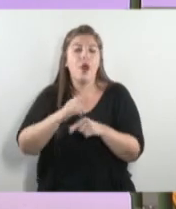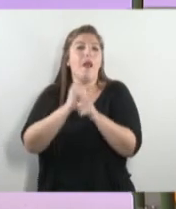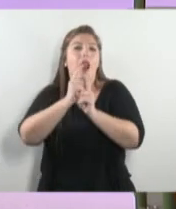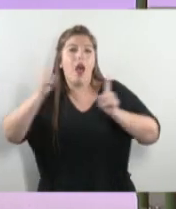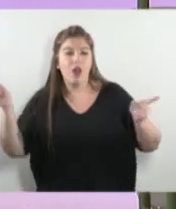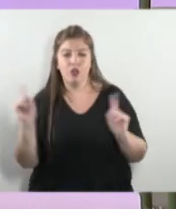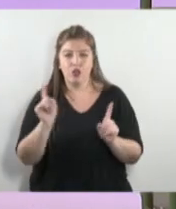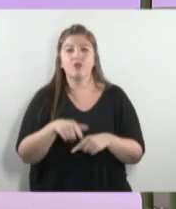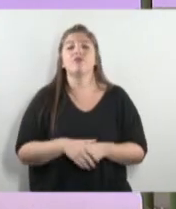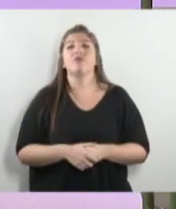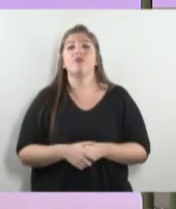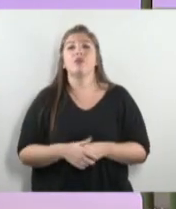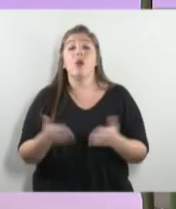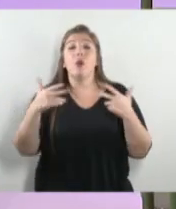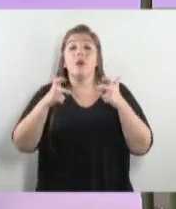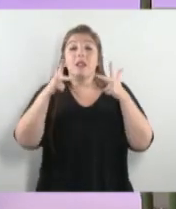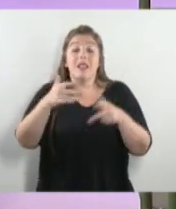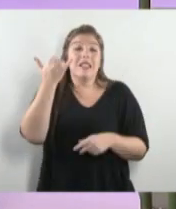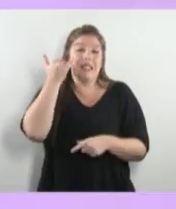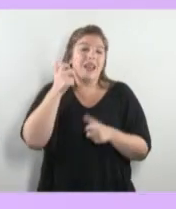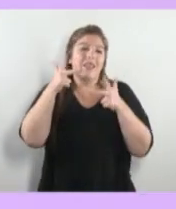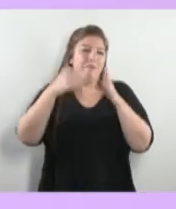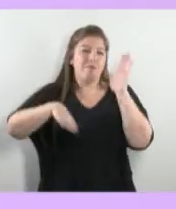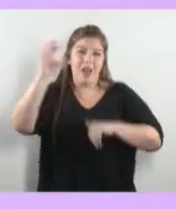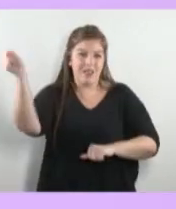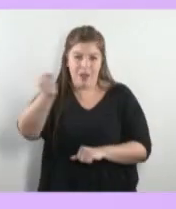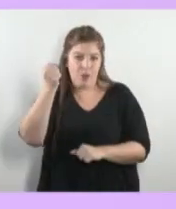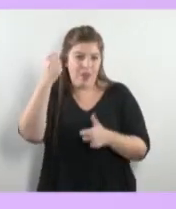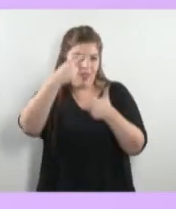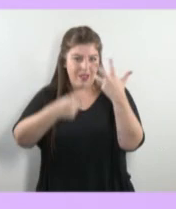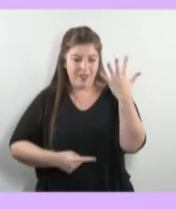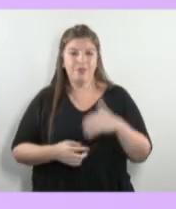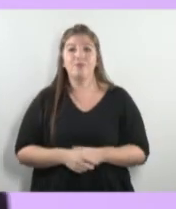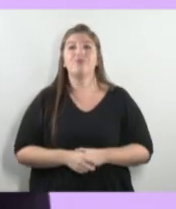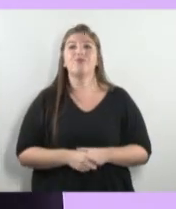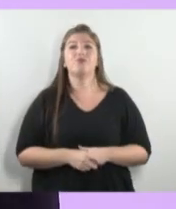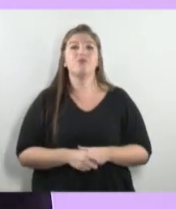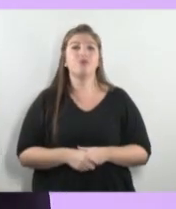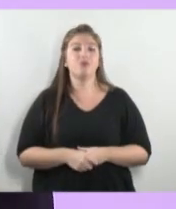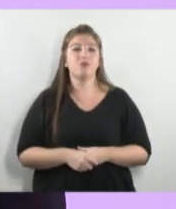irnos, podemos decir que ya dijimos las más importantes. Voy a correr esto así se ve, ¿no?